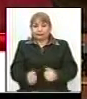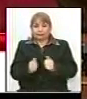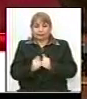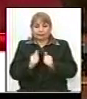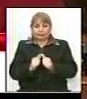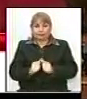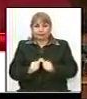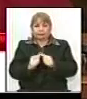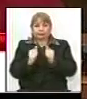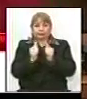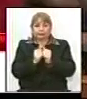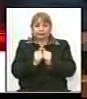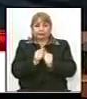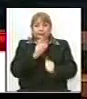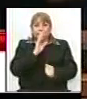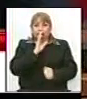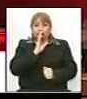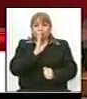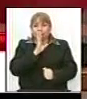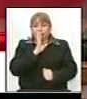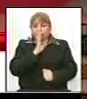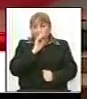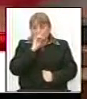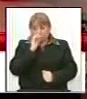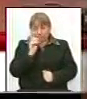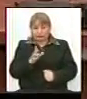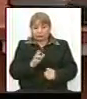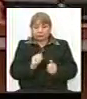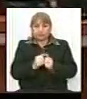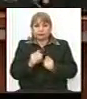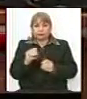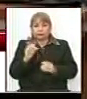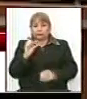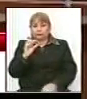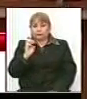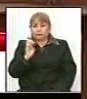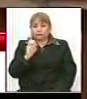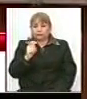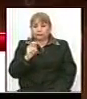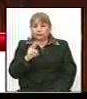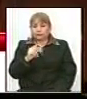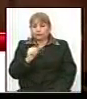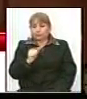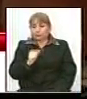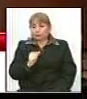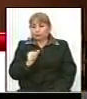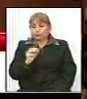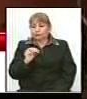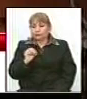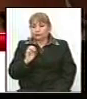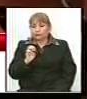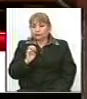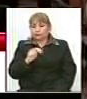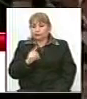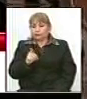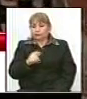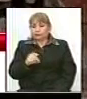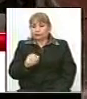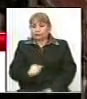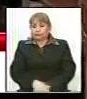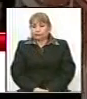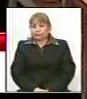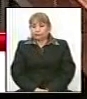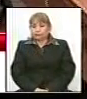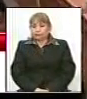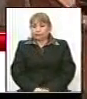Continuamos con las palabras de la representante de la Sociedad Peruana de Geriatría, doctora Beatriz Marcela Mar de Mesa.